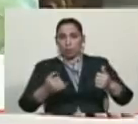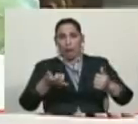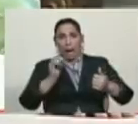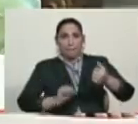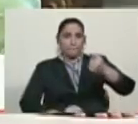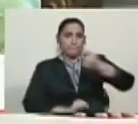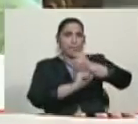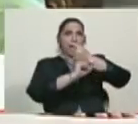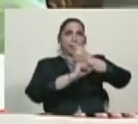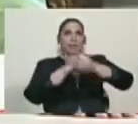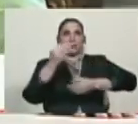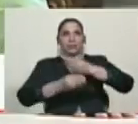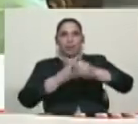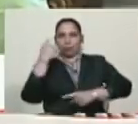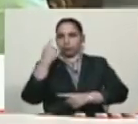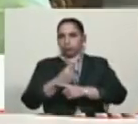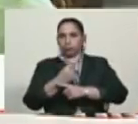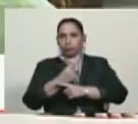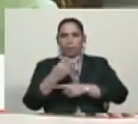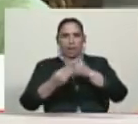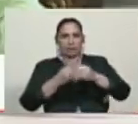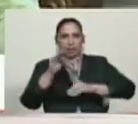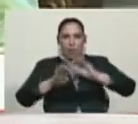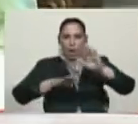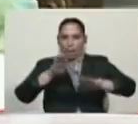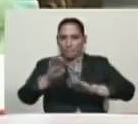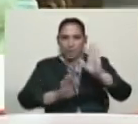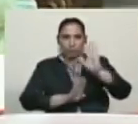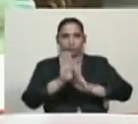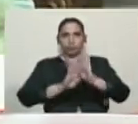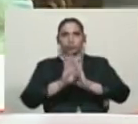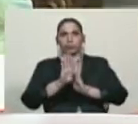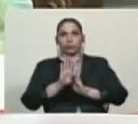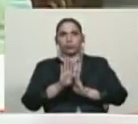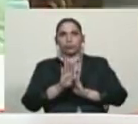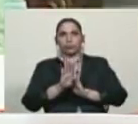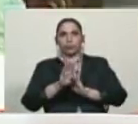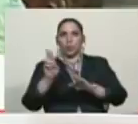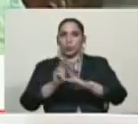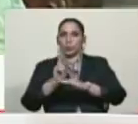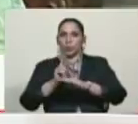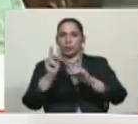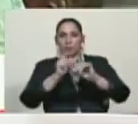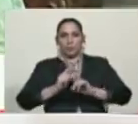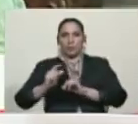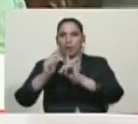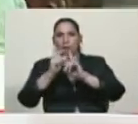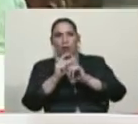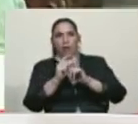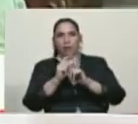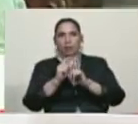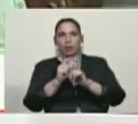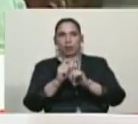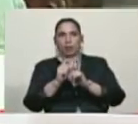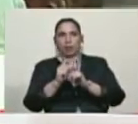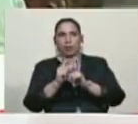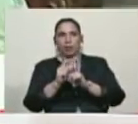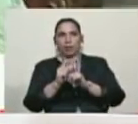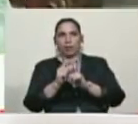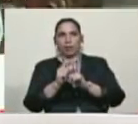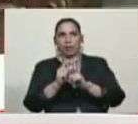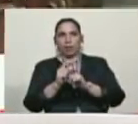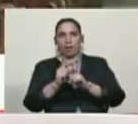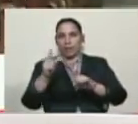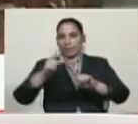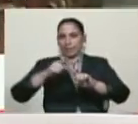hacerlo para hacerlo mira para avanzar voy a utilizar una frase de una tía abuela